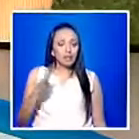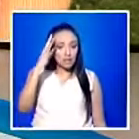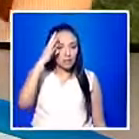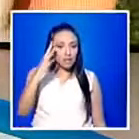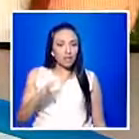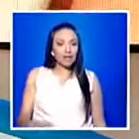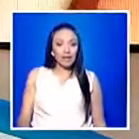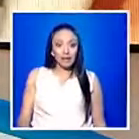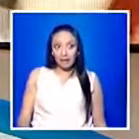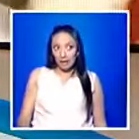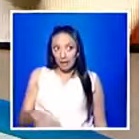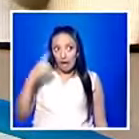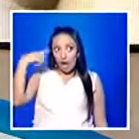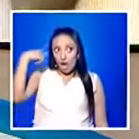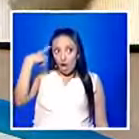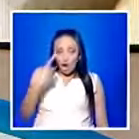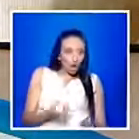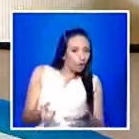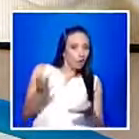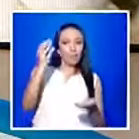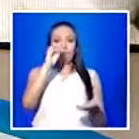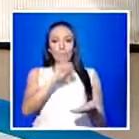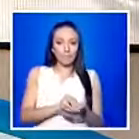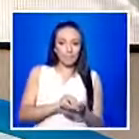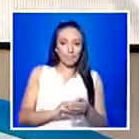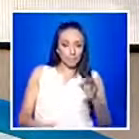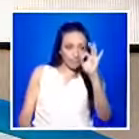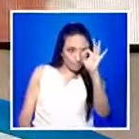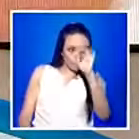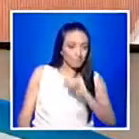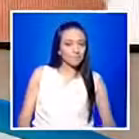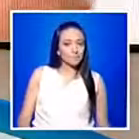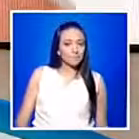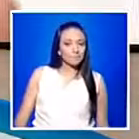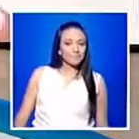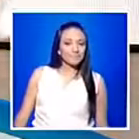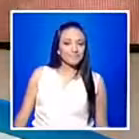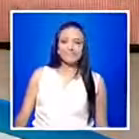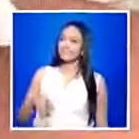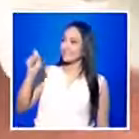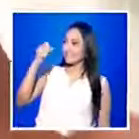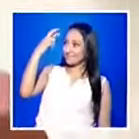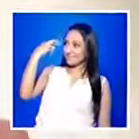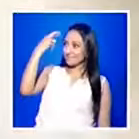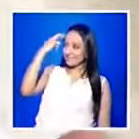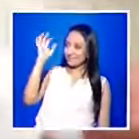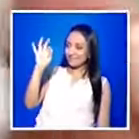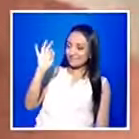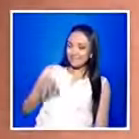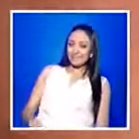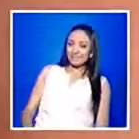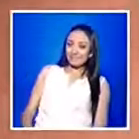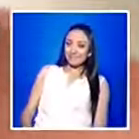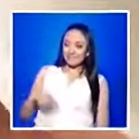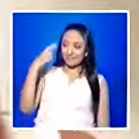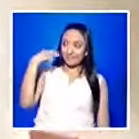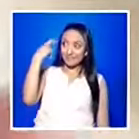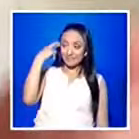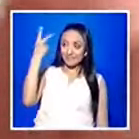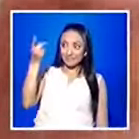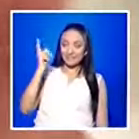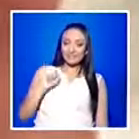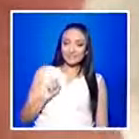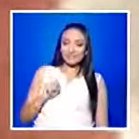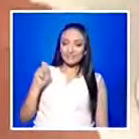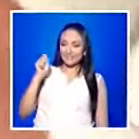loco recargado? Ese platito le va a quedar bien, mi querida Silvia. Correcto, correcto, Andreita.